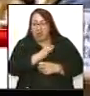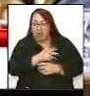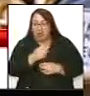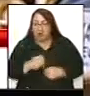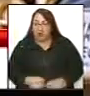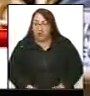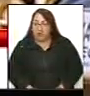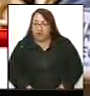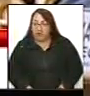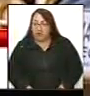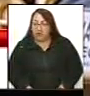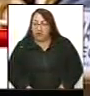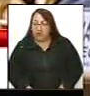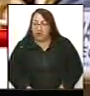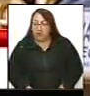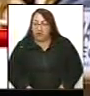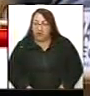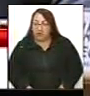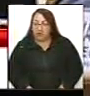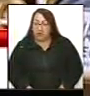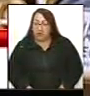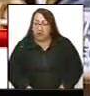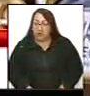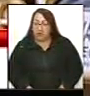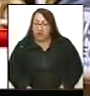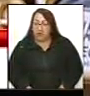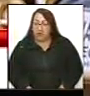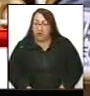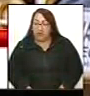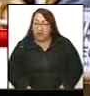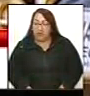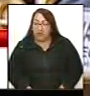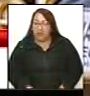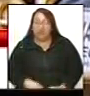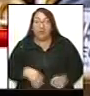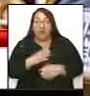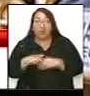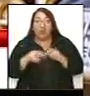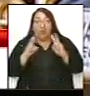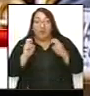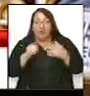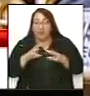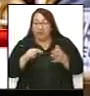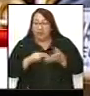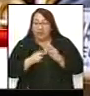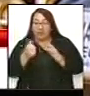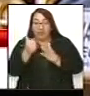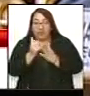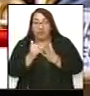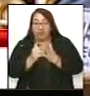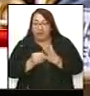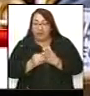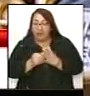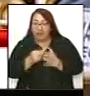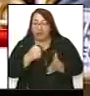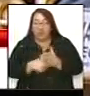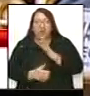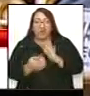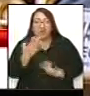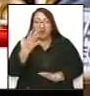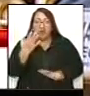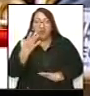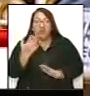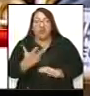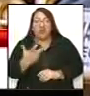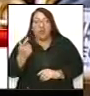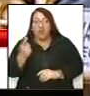otros. Todos los temas sobre los que se ha pedido informar a la señora ministra se encuentran en la agenda y en el oficio